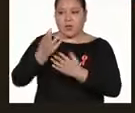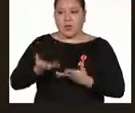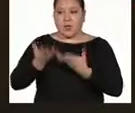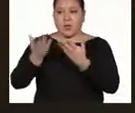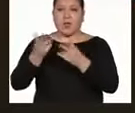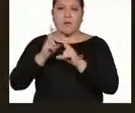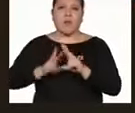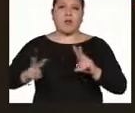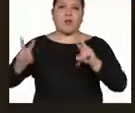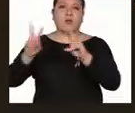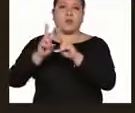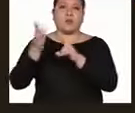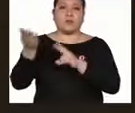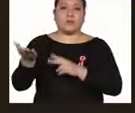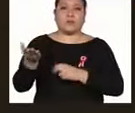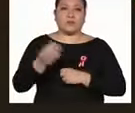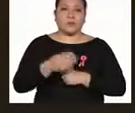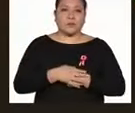valoren.